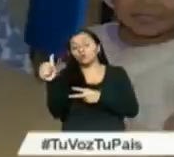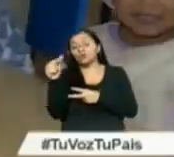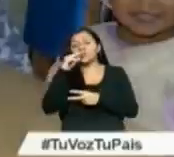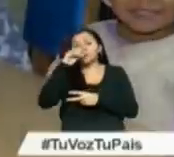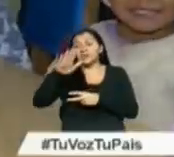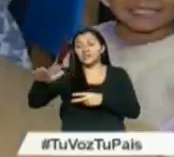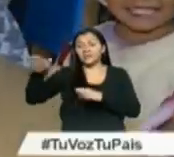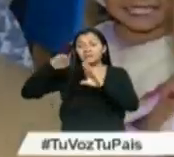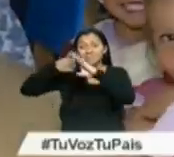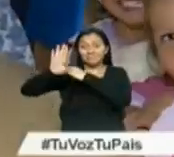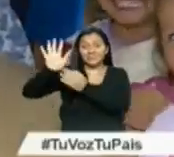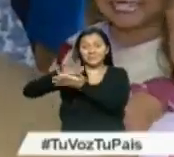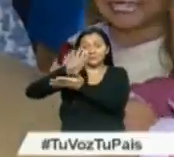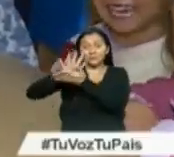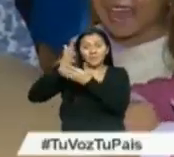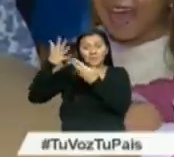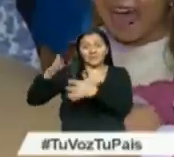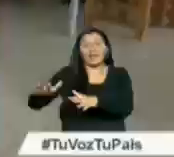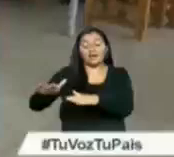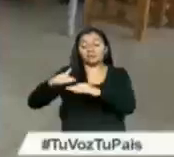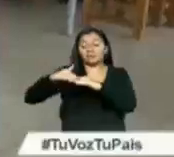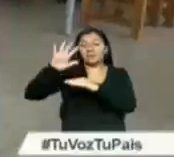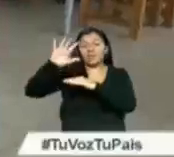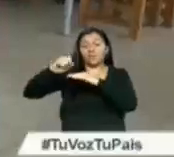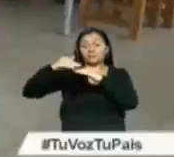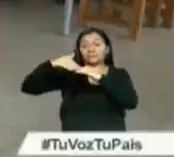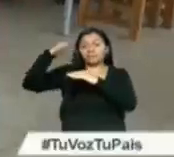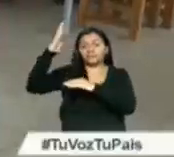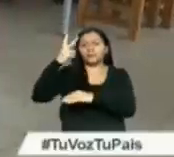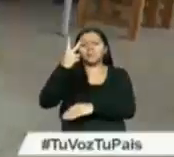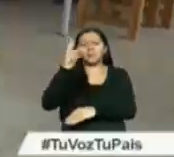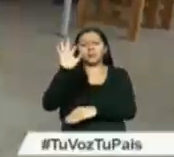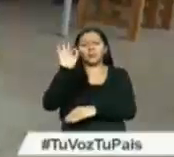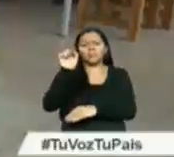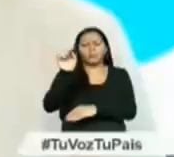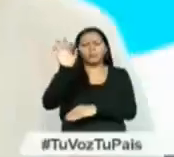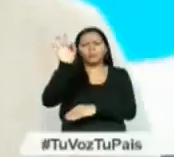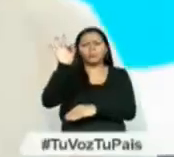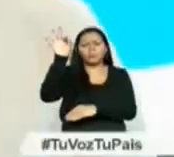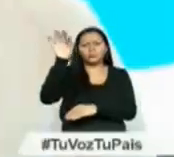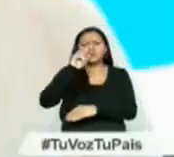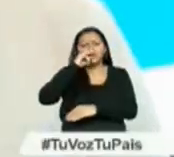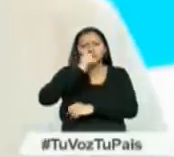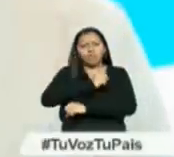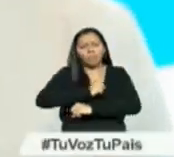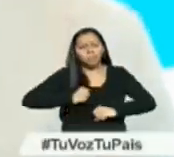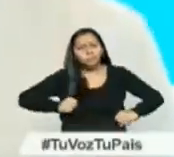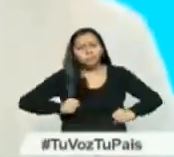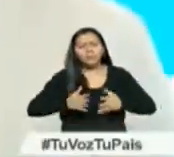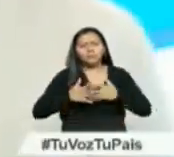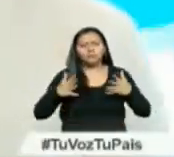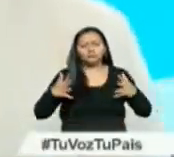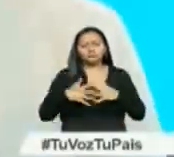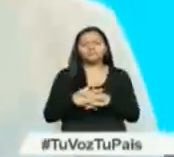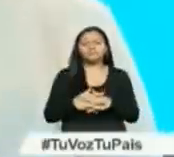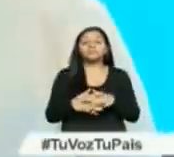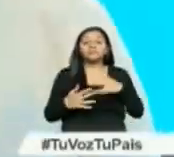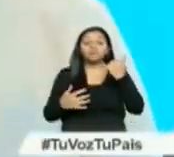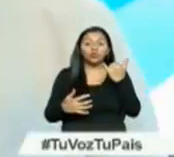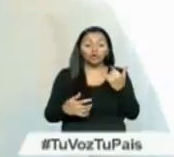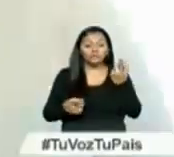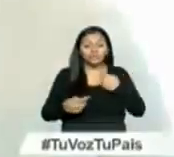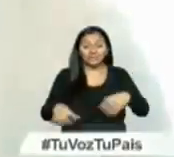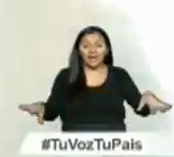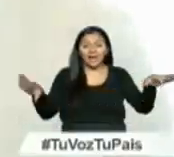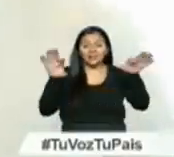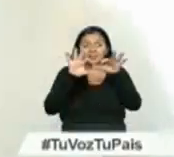escolar tienen el 29.9% de sobrepeso y obesidad. Son instrumentos que nos permiten justamente